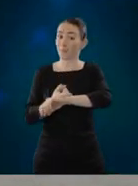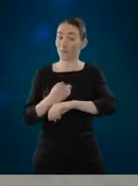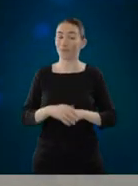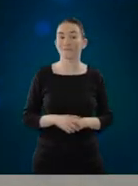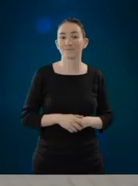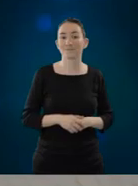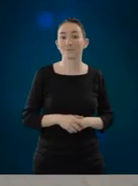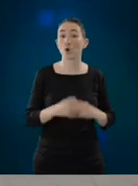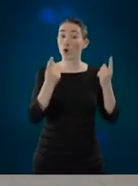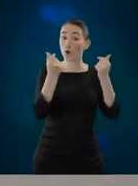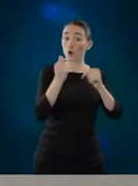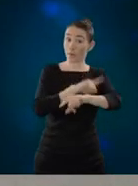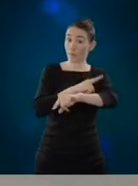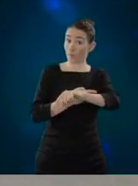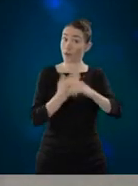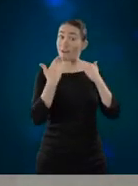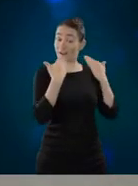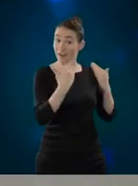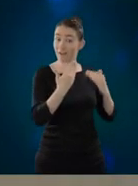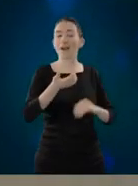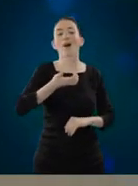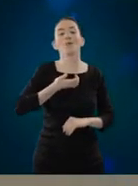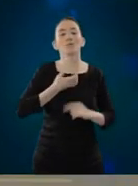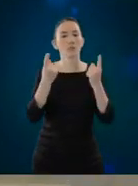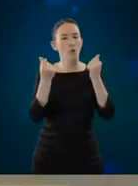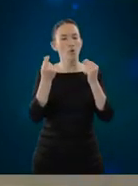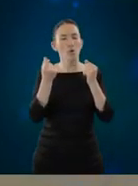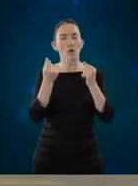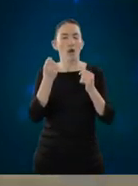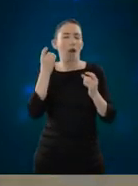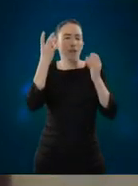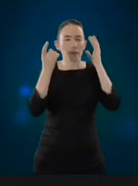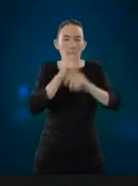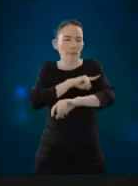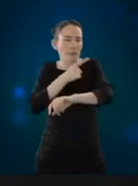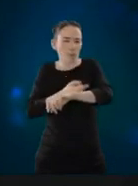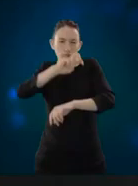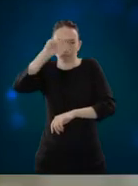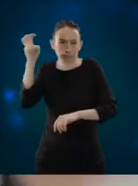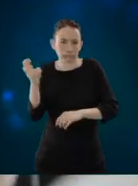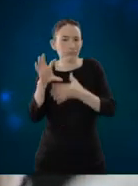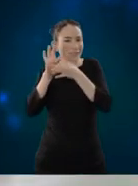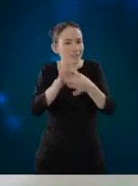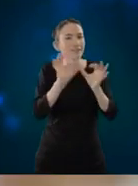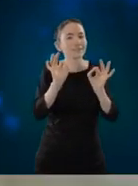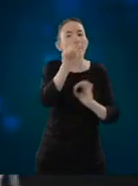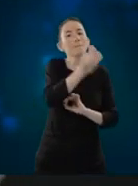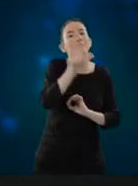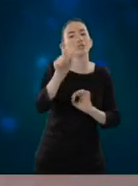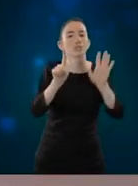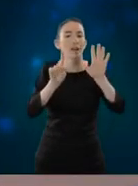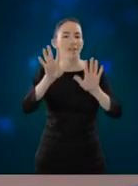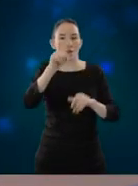Actividades deportivas. A través de Logroño Deporte, el ayuntamiento programa todo tipo de actividades deportivas para